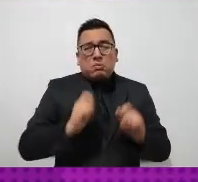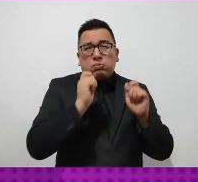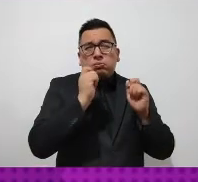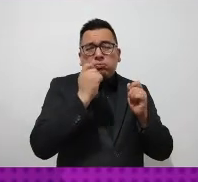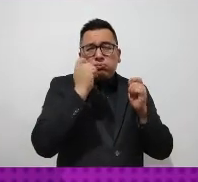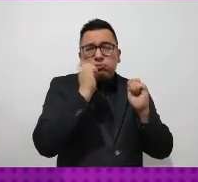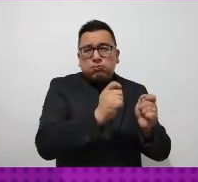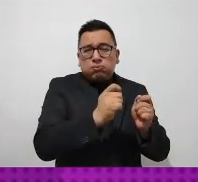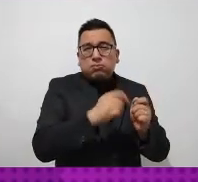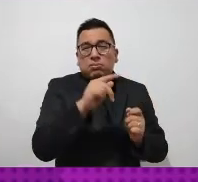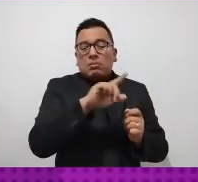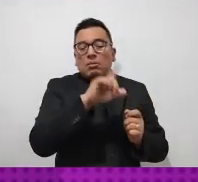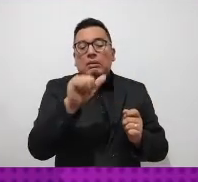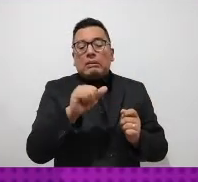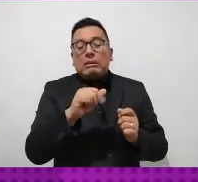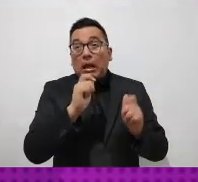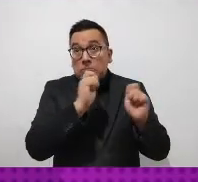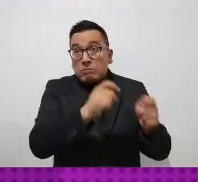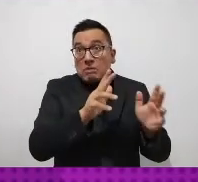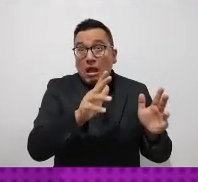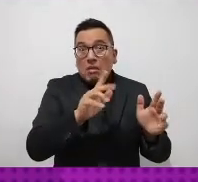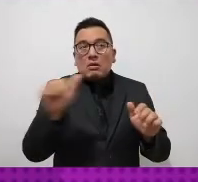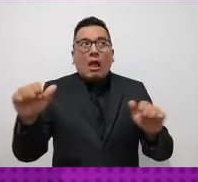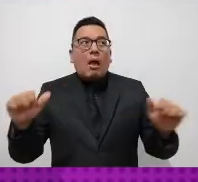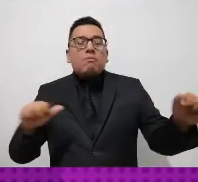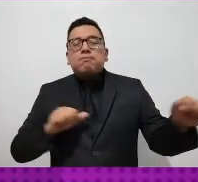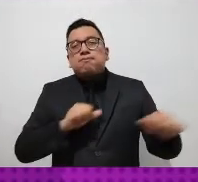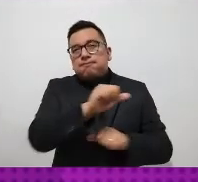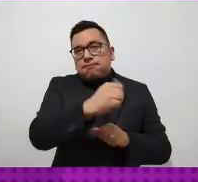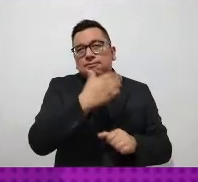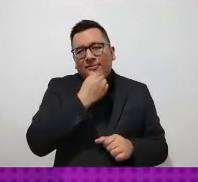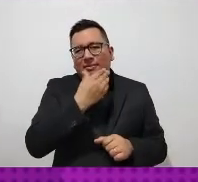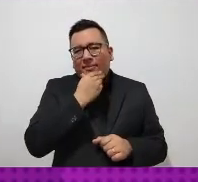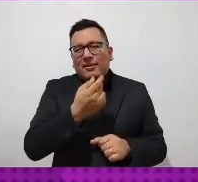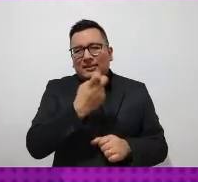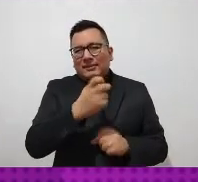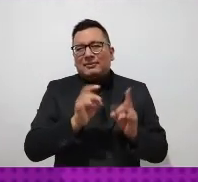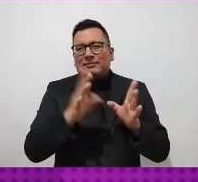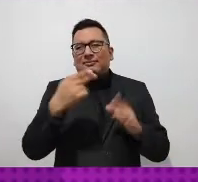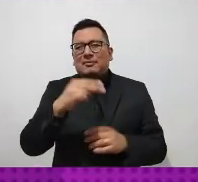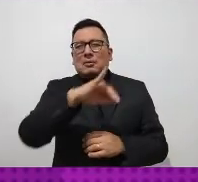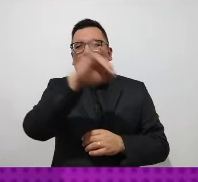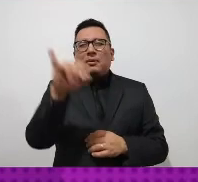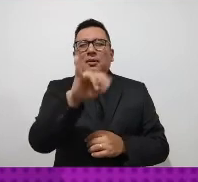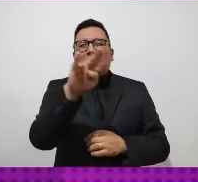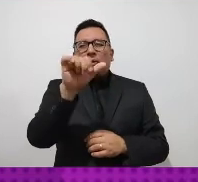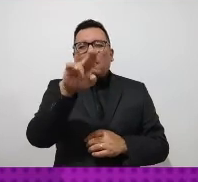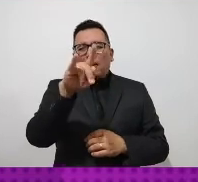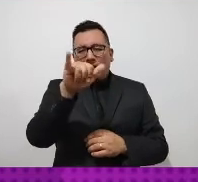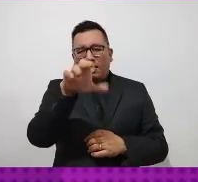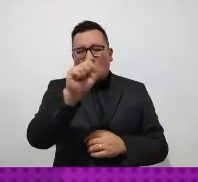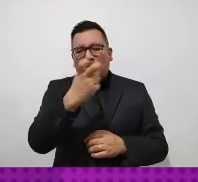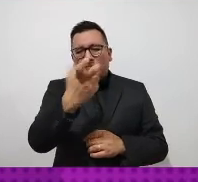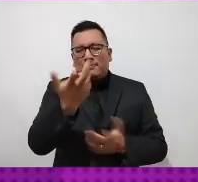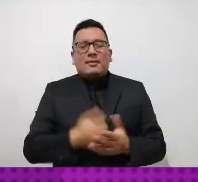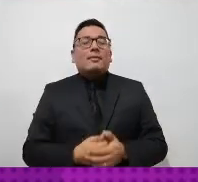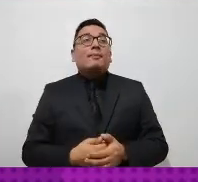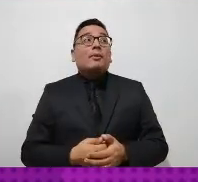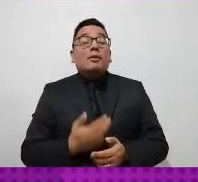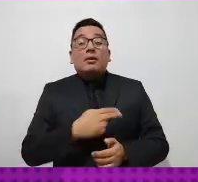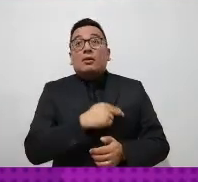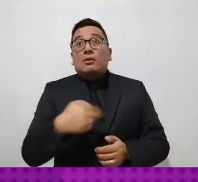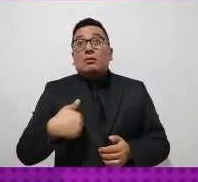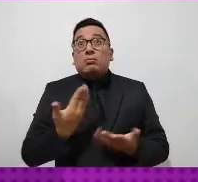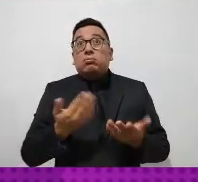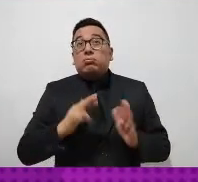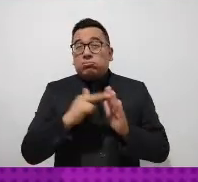que se sigue trabajando en él, aun cuando ya hay lineamientos de paridad y bloques de competitividad que nos ayudan precisamente